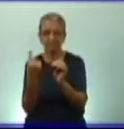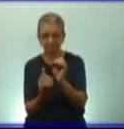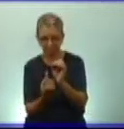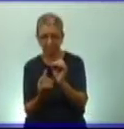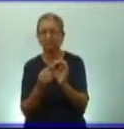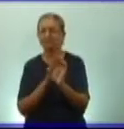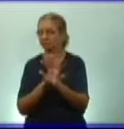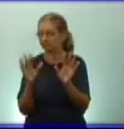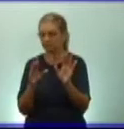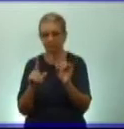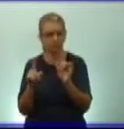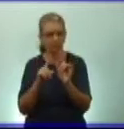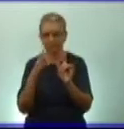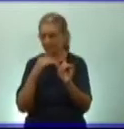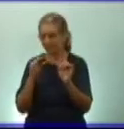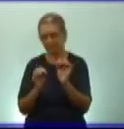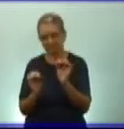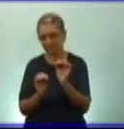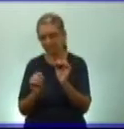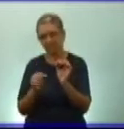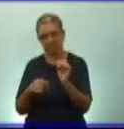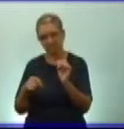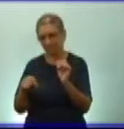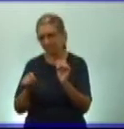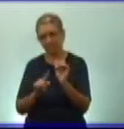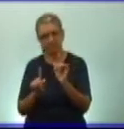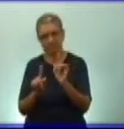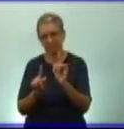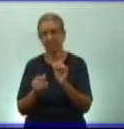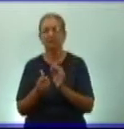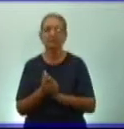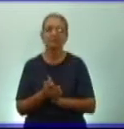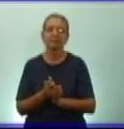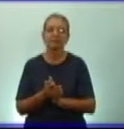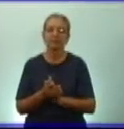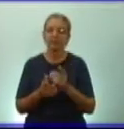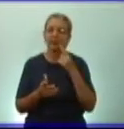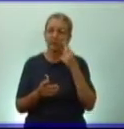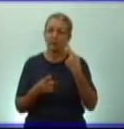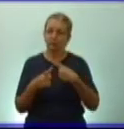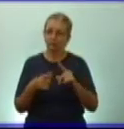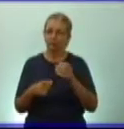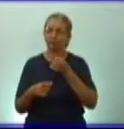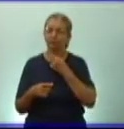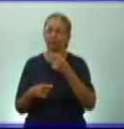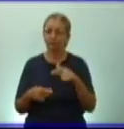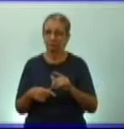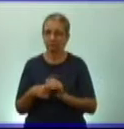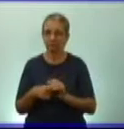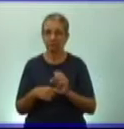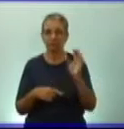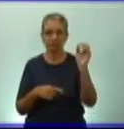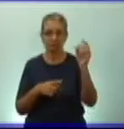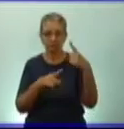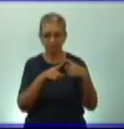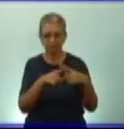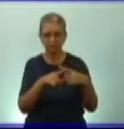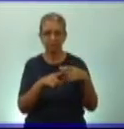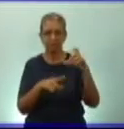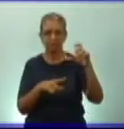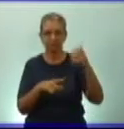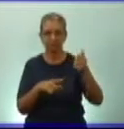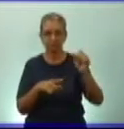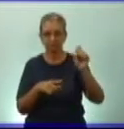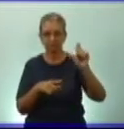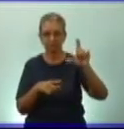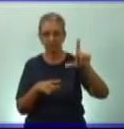átomo de este elemento. Por tanto, el 1 no es necesario ponerlo. Vamos a ver otro ejemplo. Óxido de calcio. Comenzando